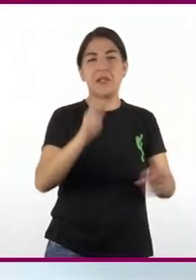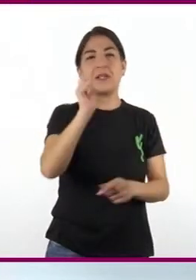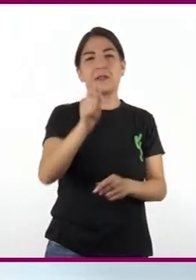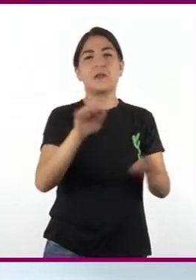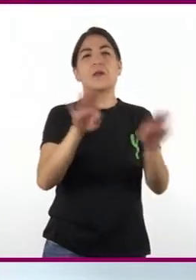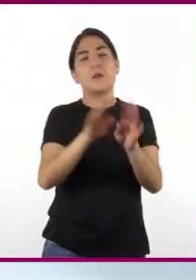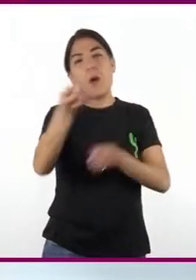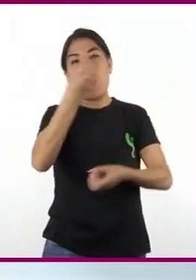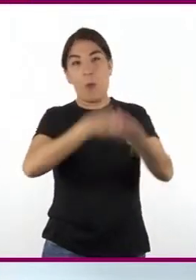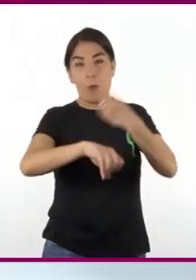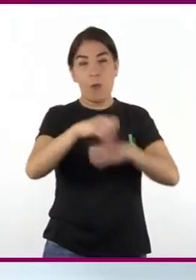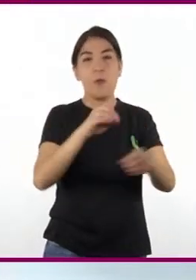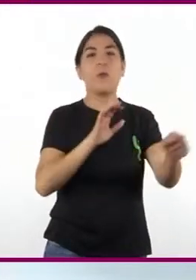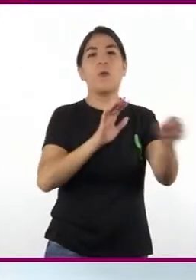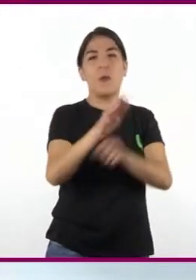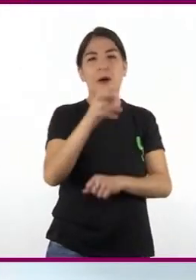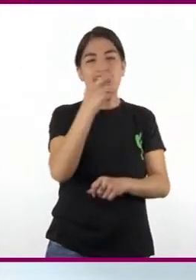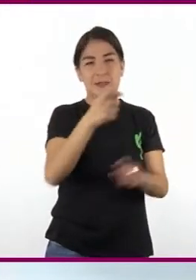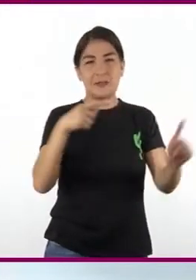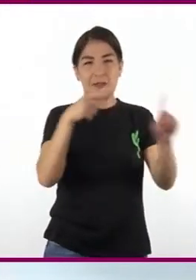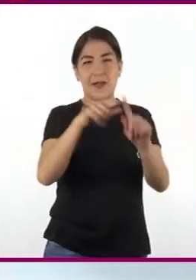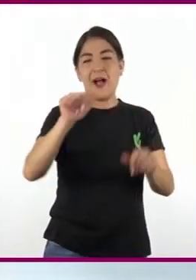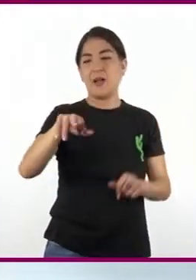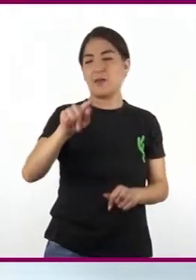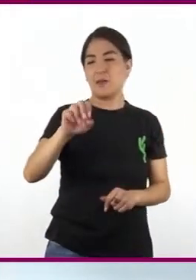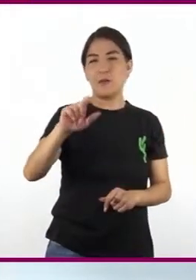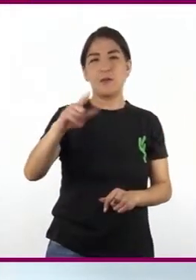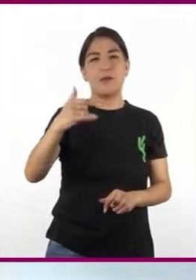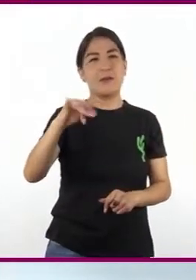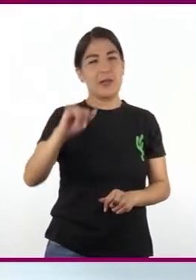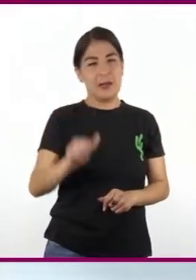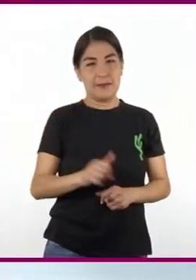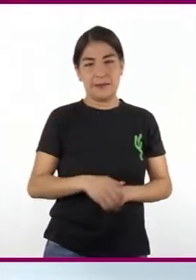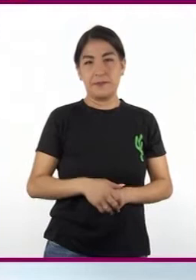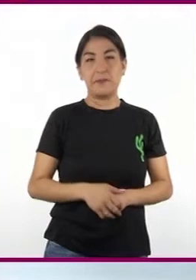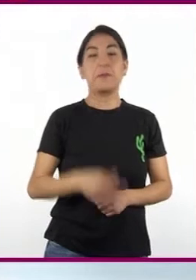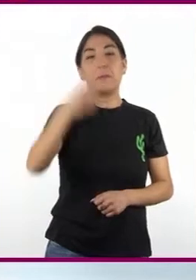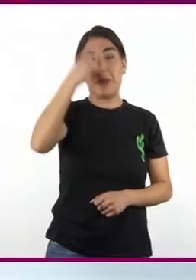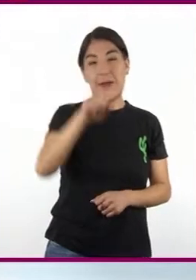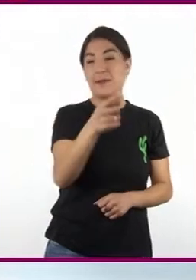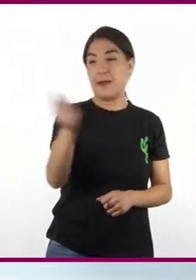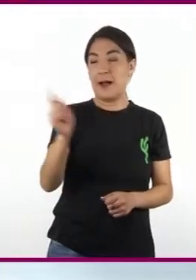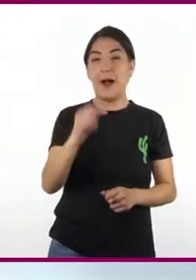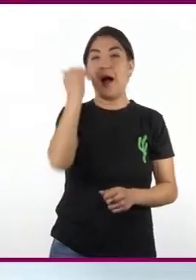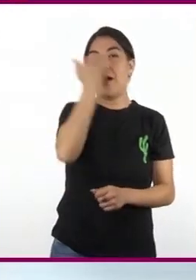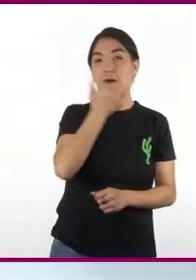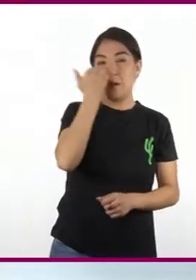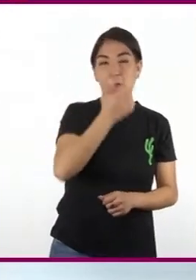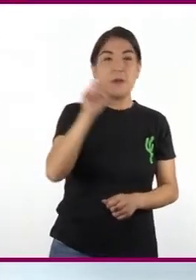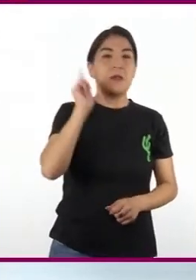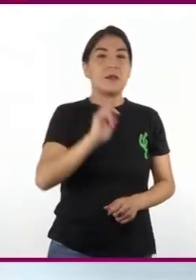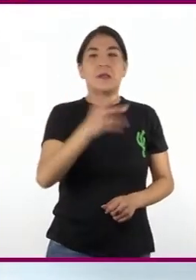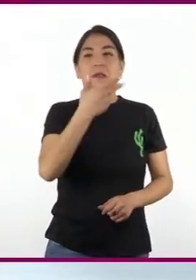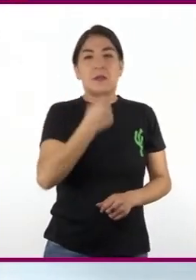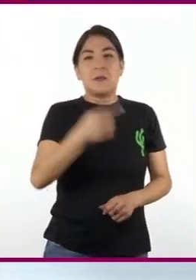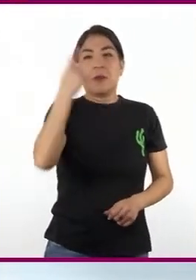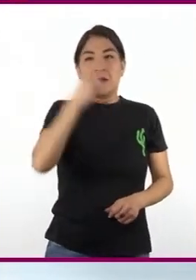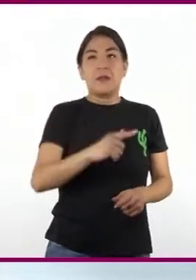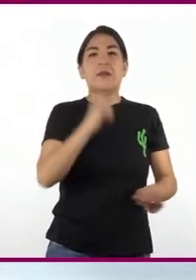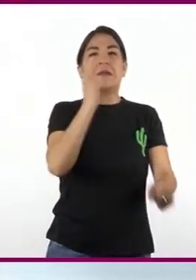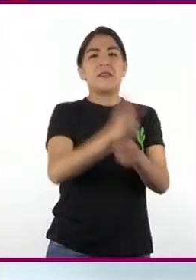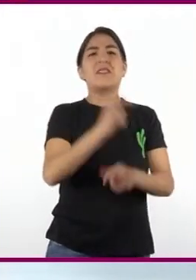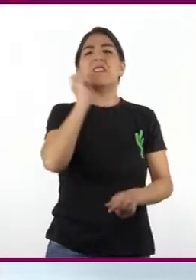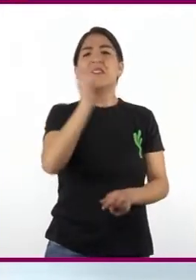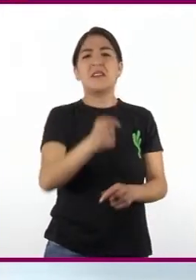obra o las obras cuando se trata de una antología. Para que las alumnas y alumnos identifiquen y comprendan a lo que me